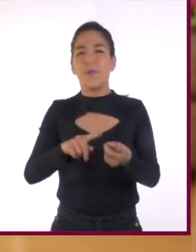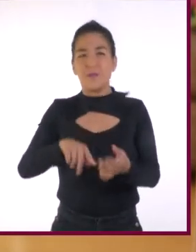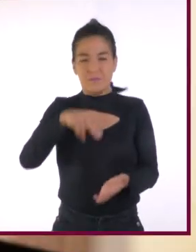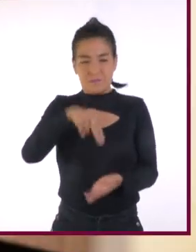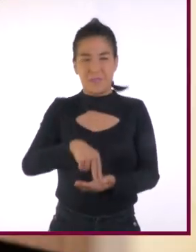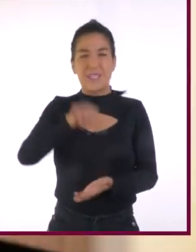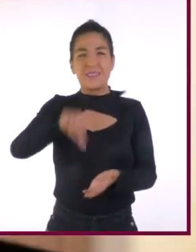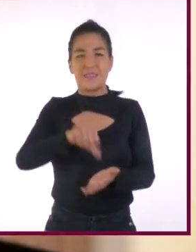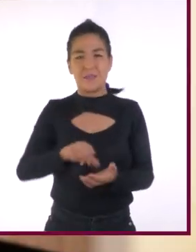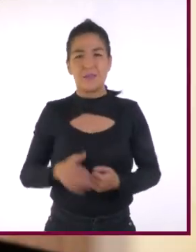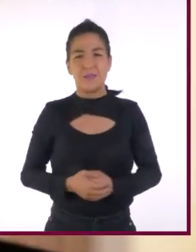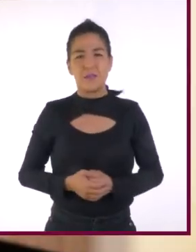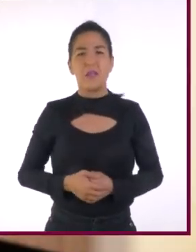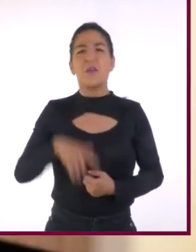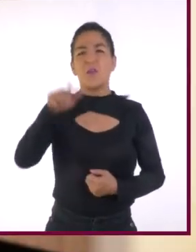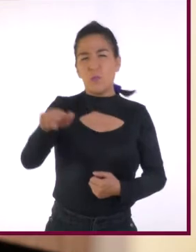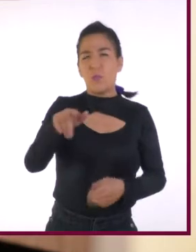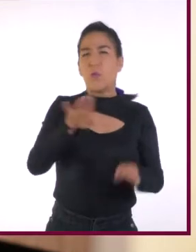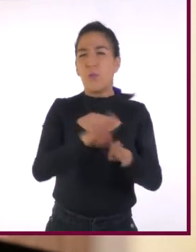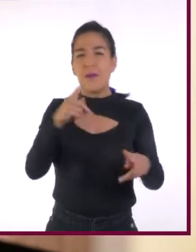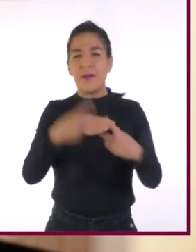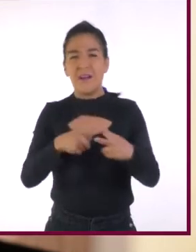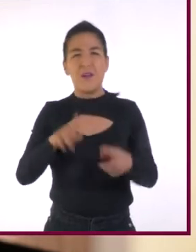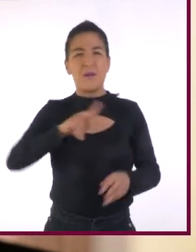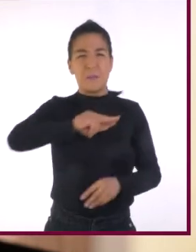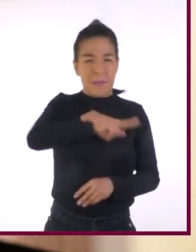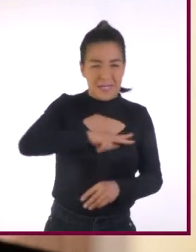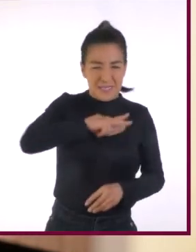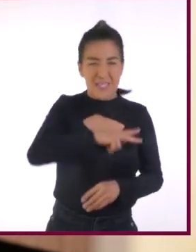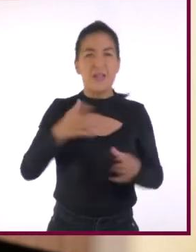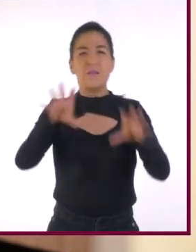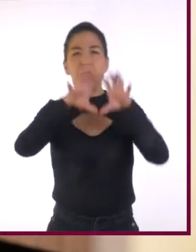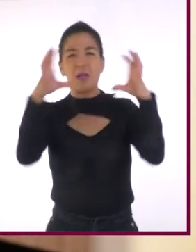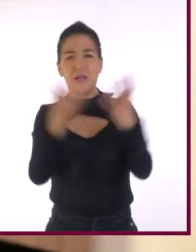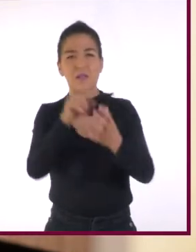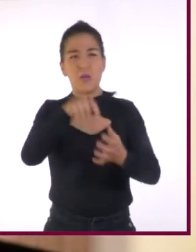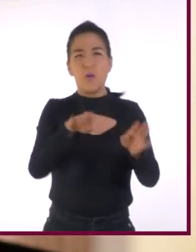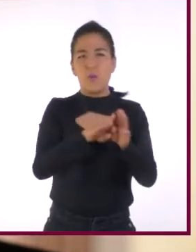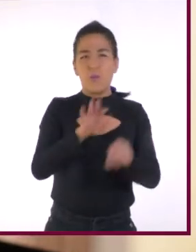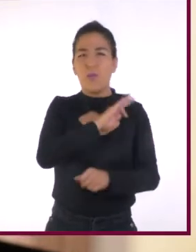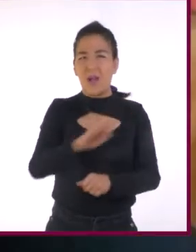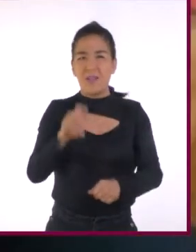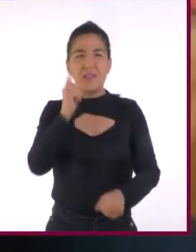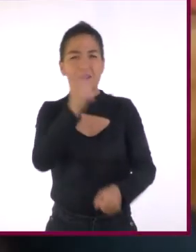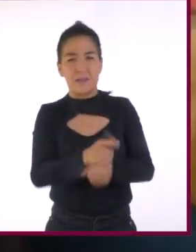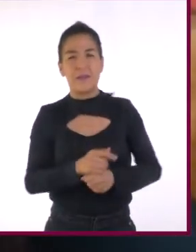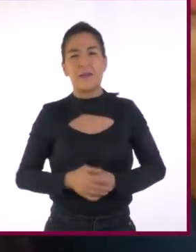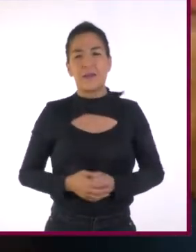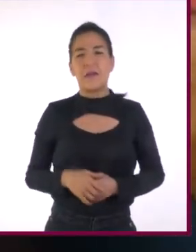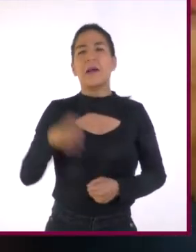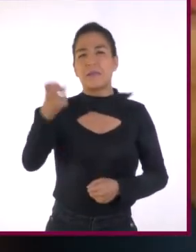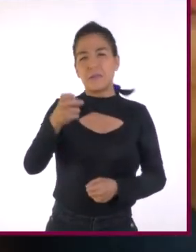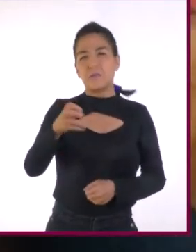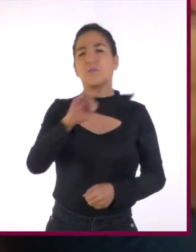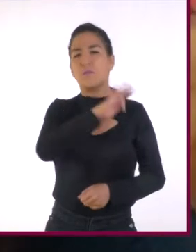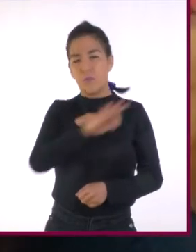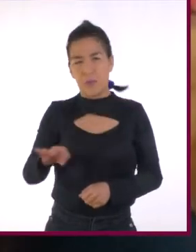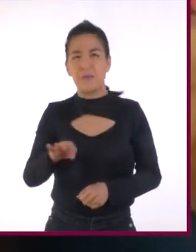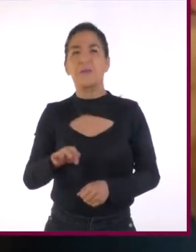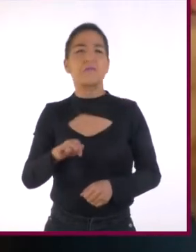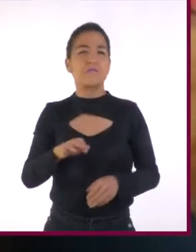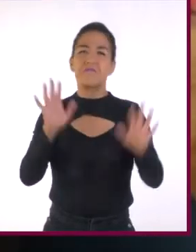podría mantener erguida sobre un punto que es el dedo de su pie, ¿no? En yoga, por ejemplo, yo